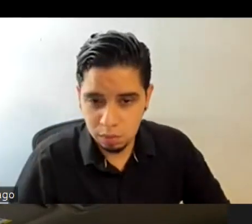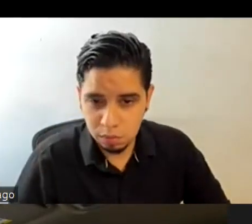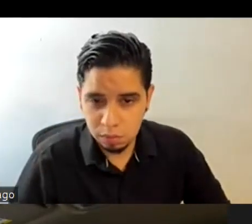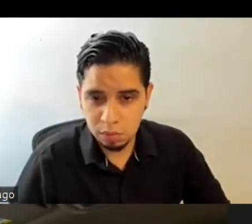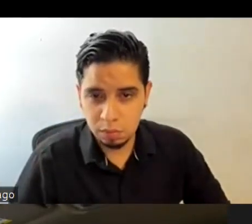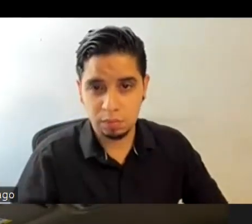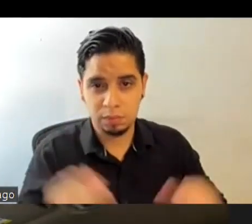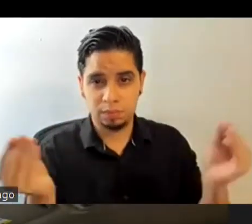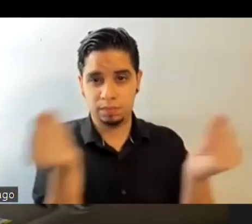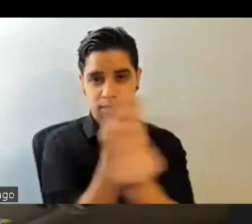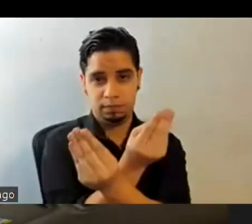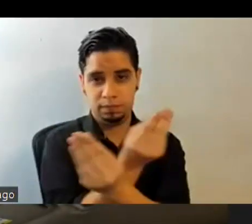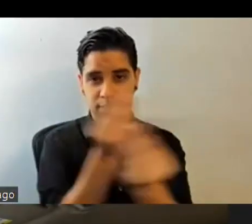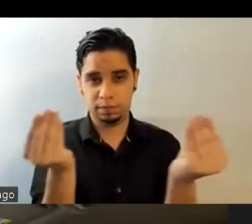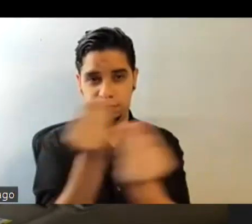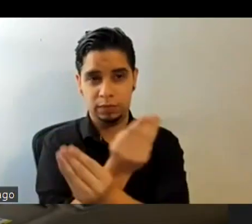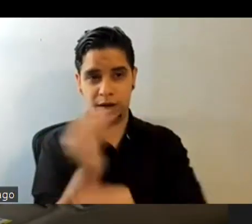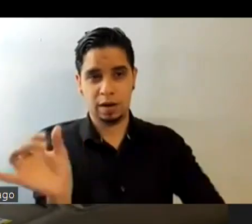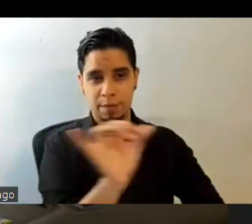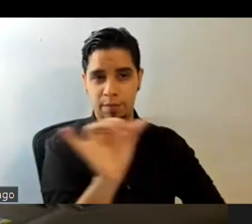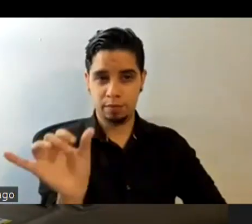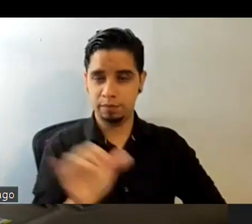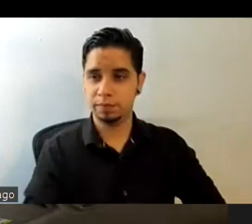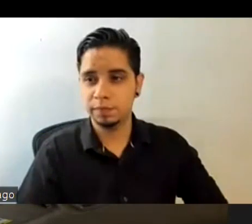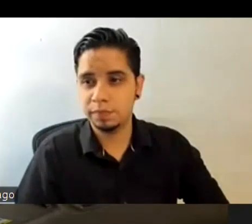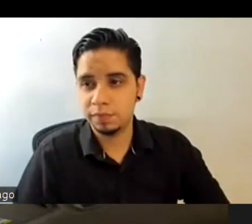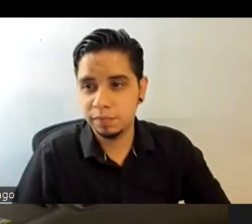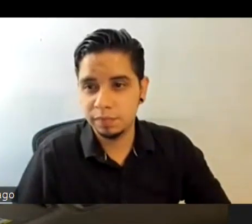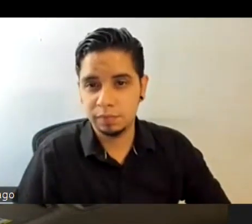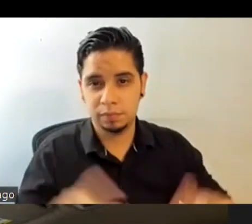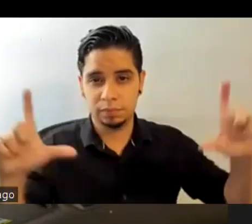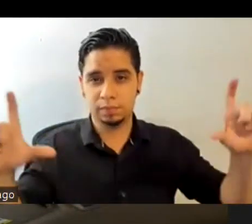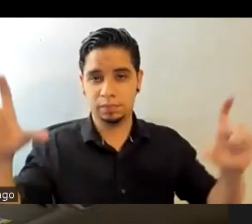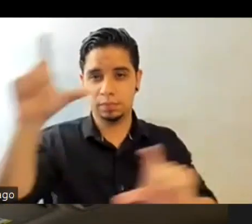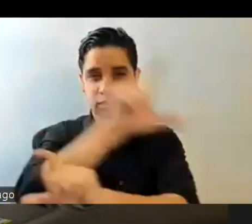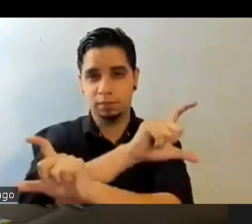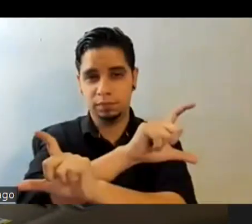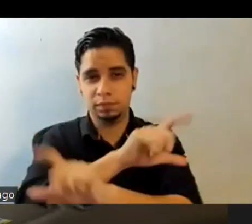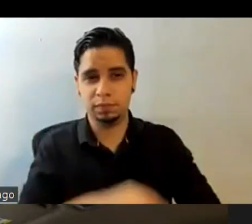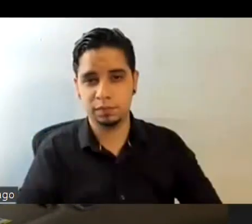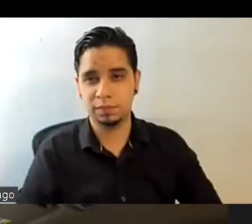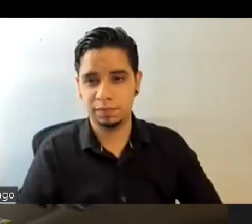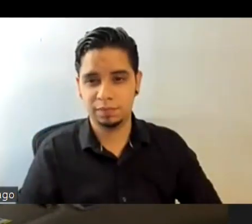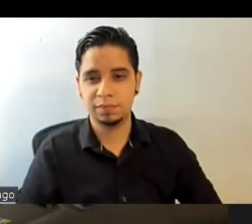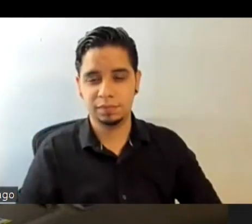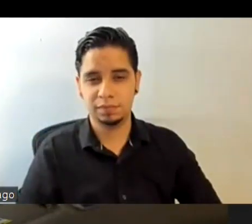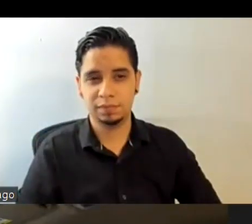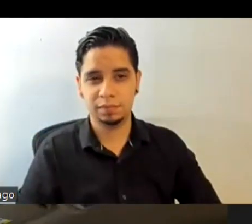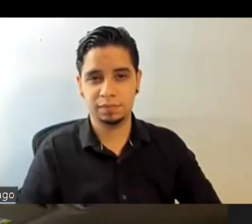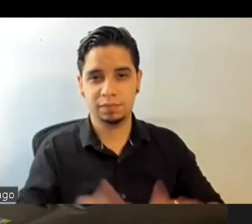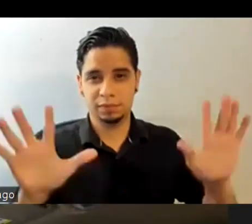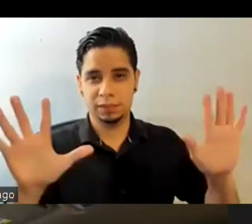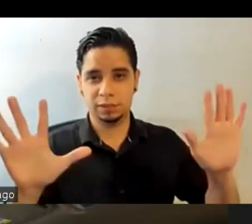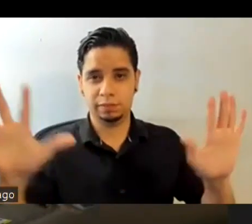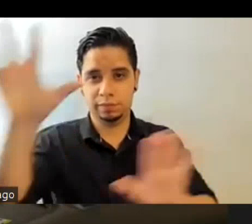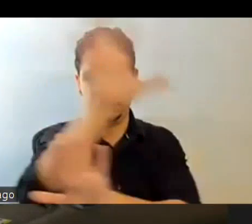otro, igual, de atrás para adelante y de adelante para atrás. O sea, como un ¿cómo es? Capicú. Ajá, exacto.